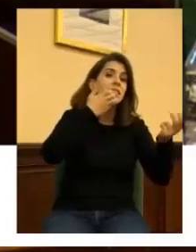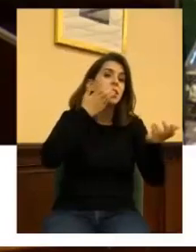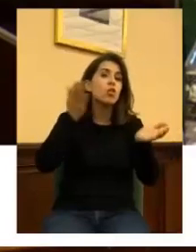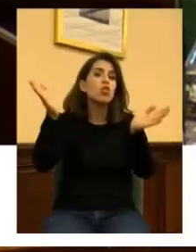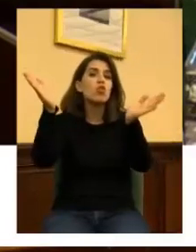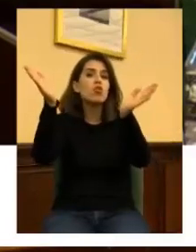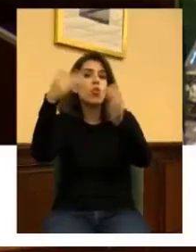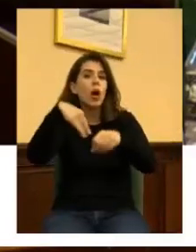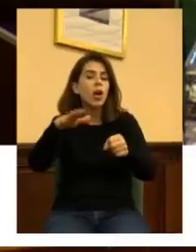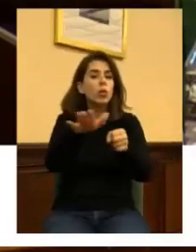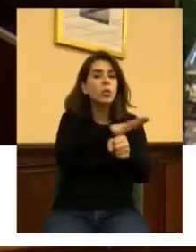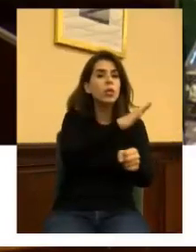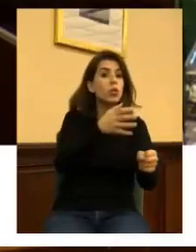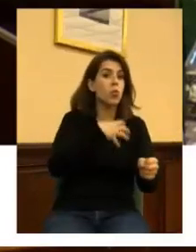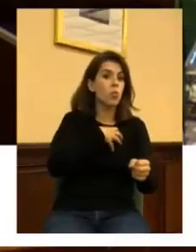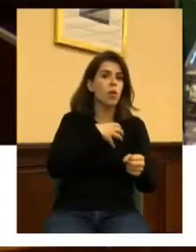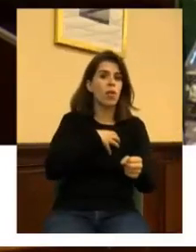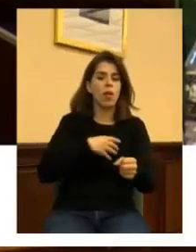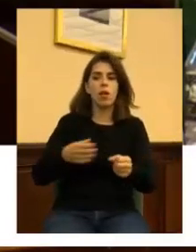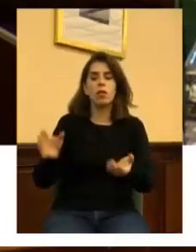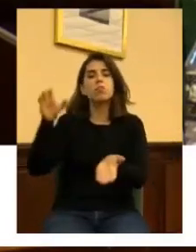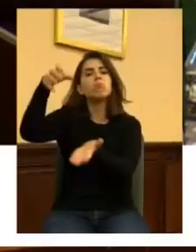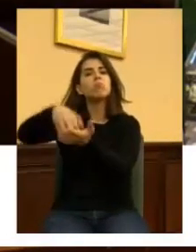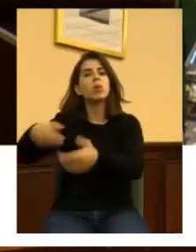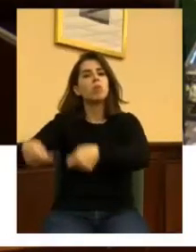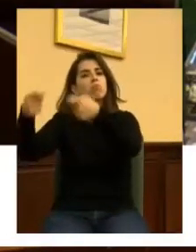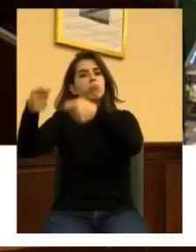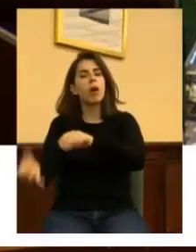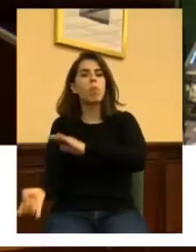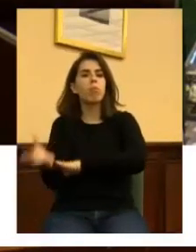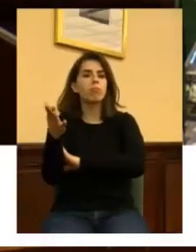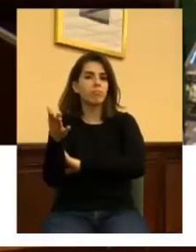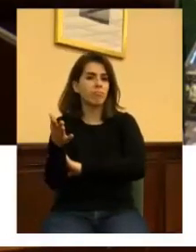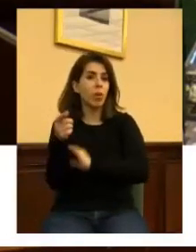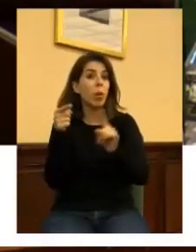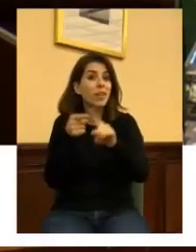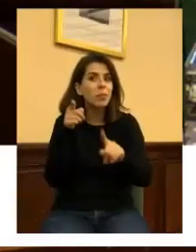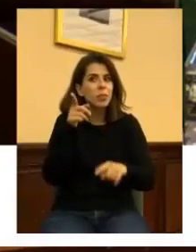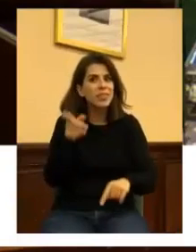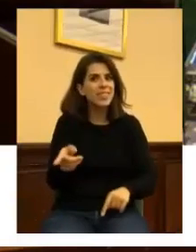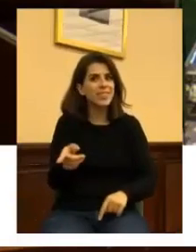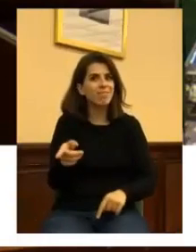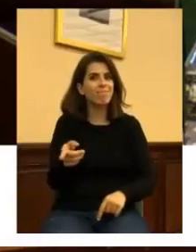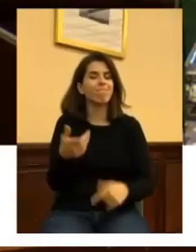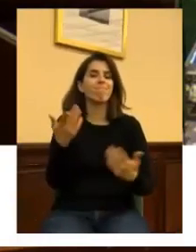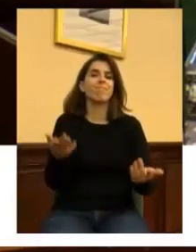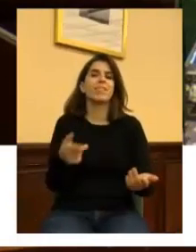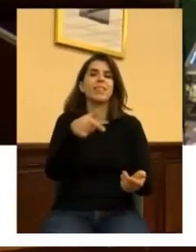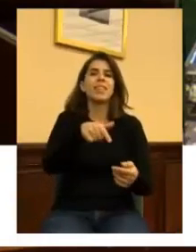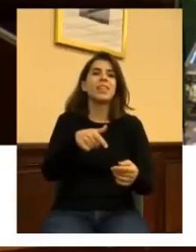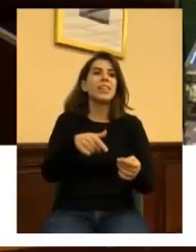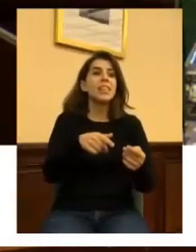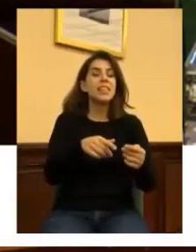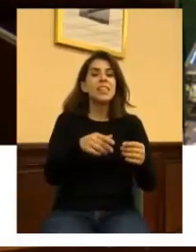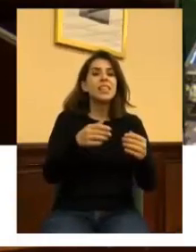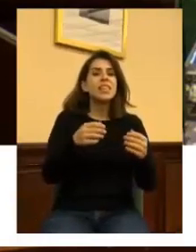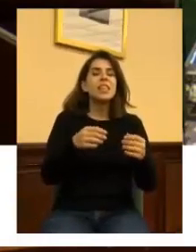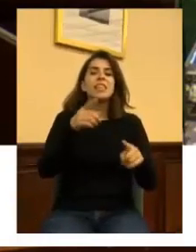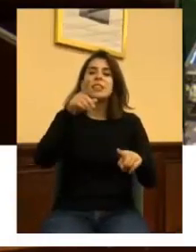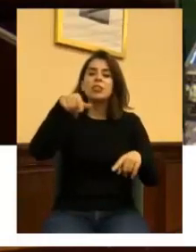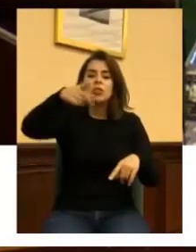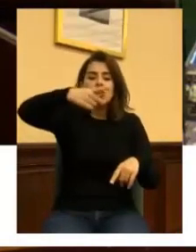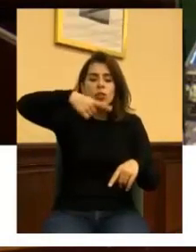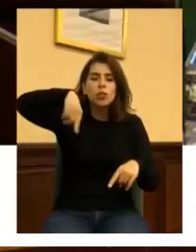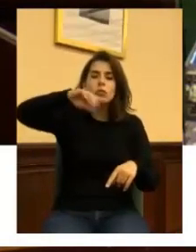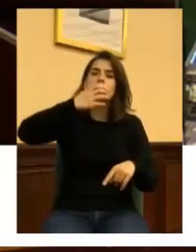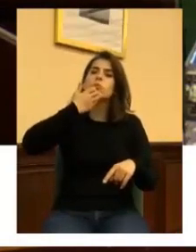podían cubrir. Traducido al lenguaje de su bancada en sus distintas intensidades. ¿Por qué tendríamos